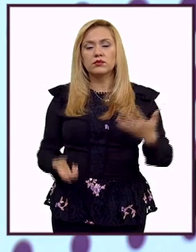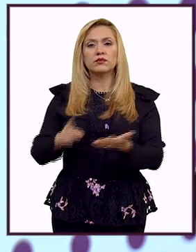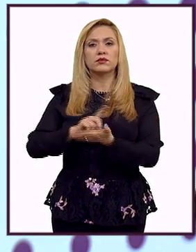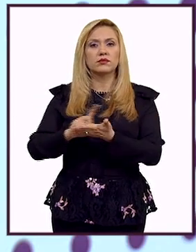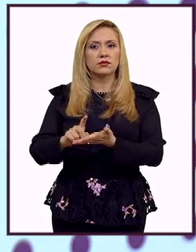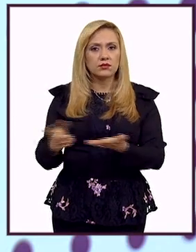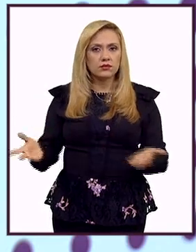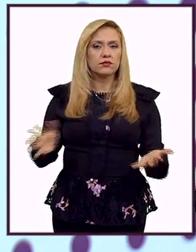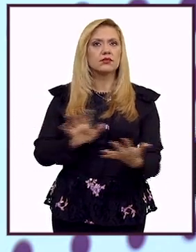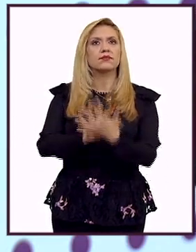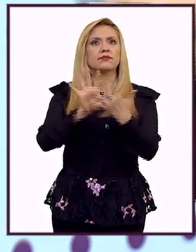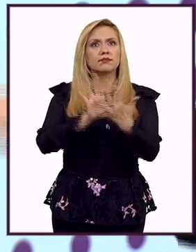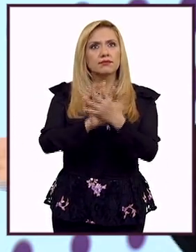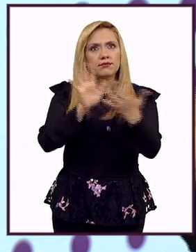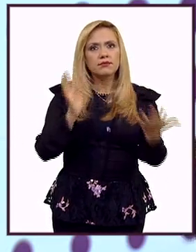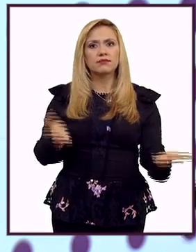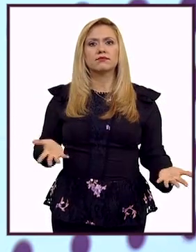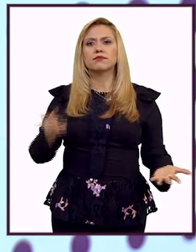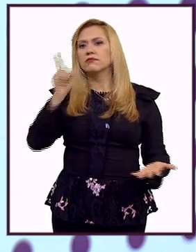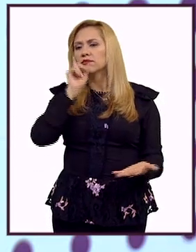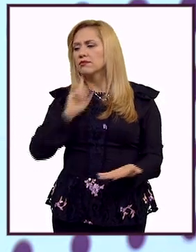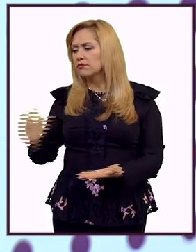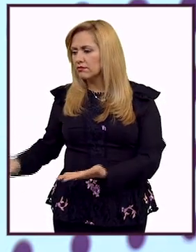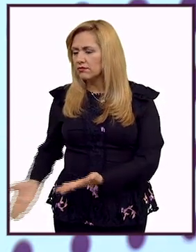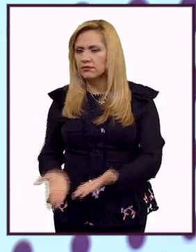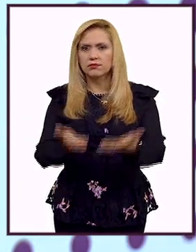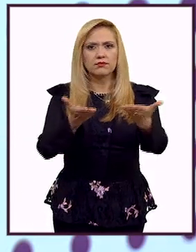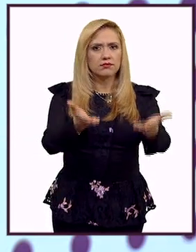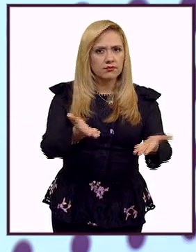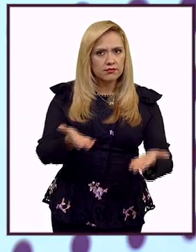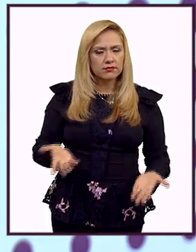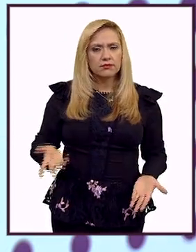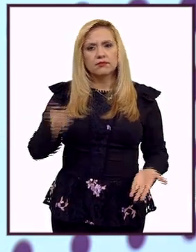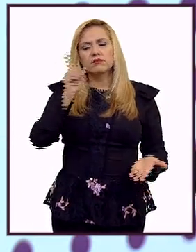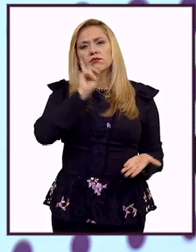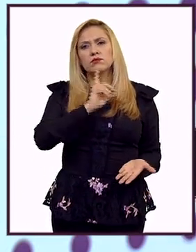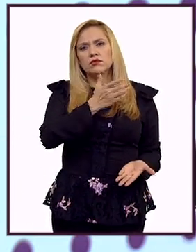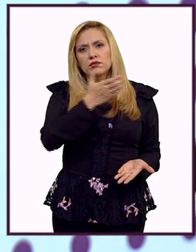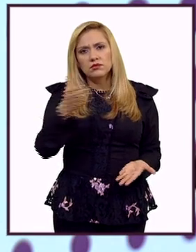derecho a la participación, es el derecho de las mujeres campesinas o las mujeres